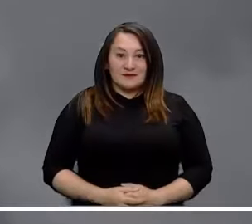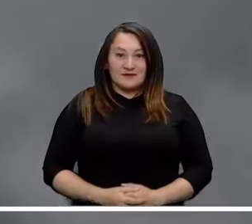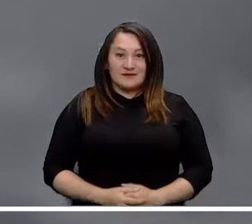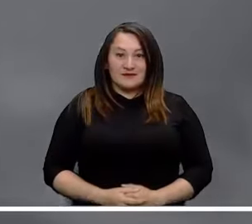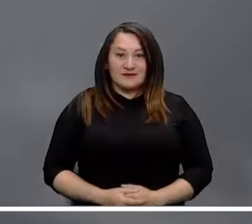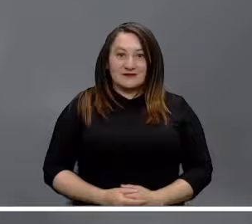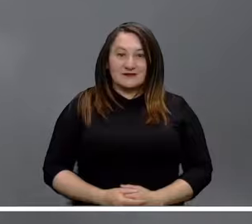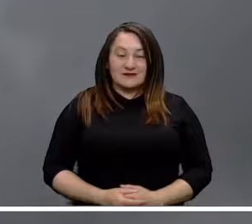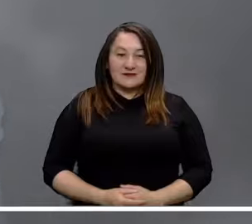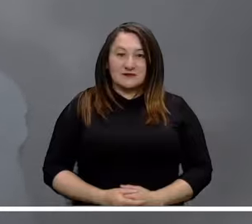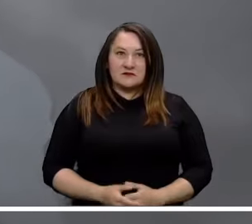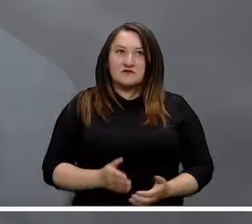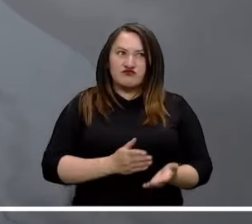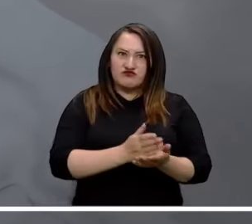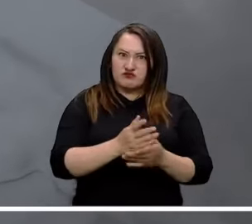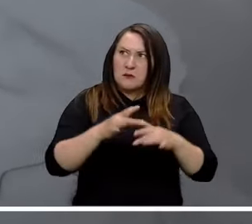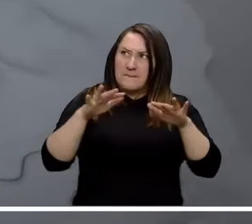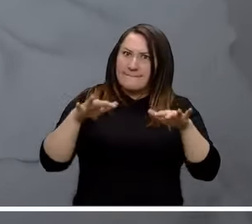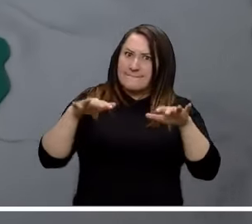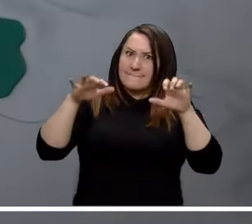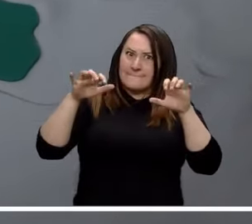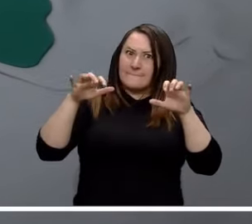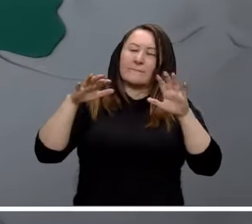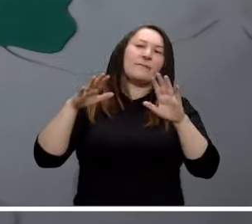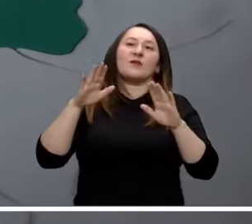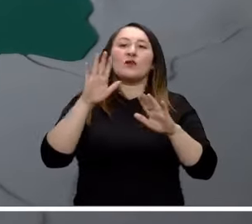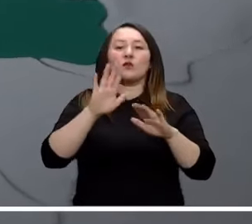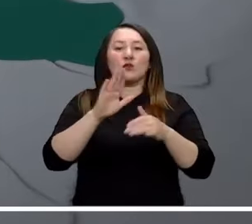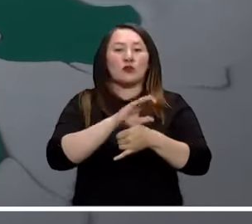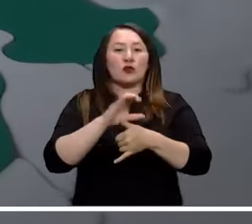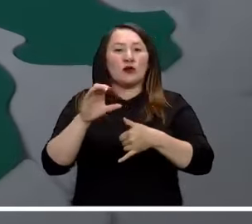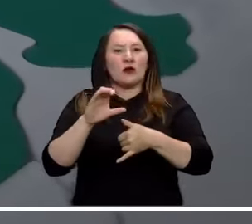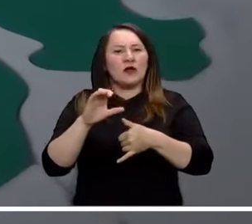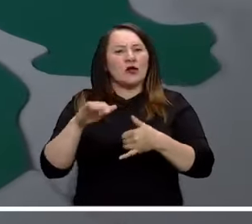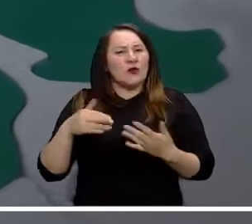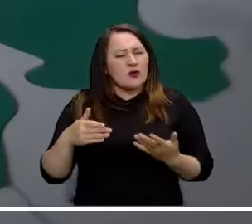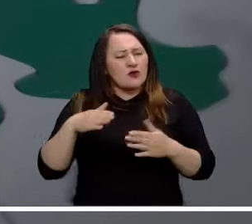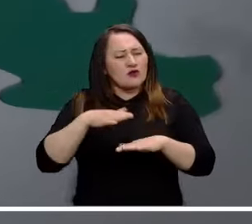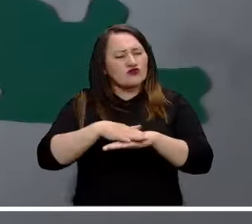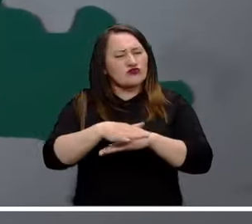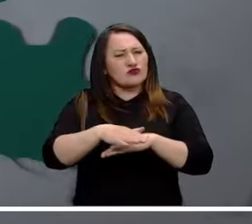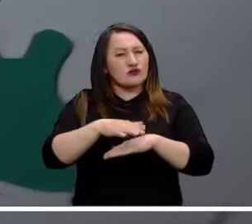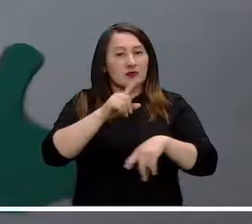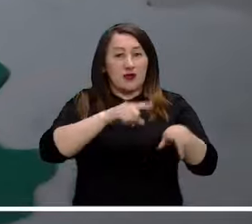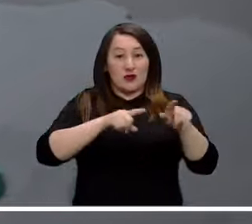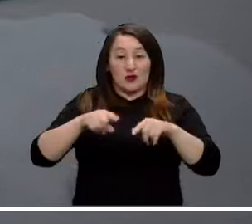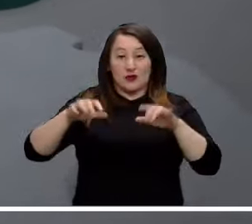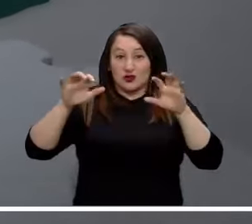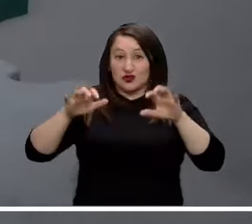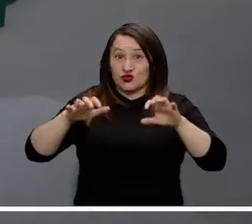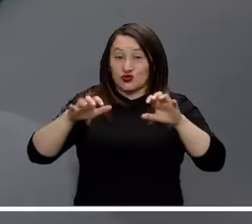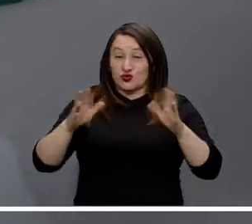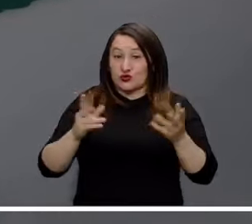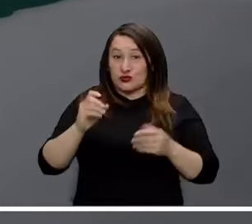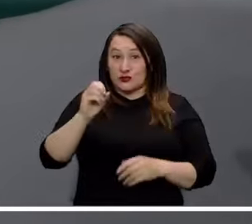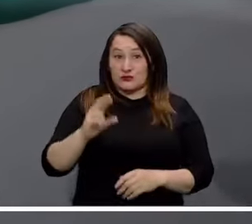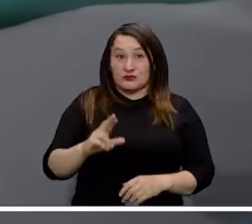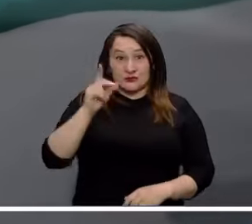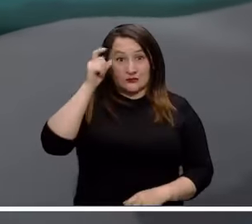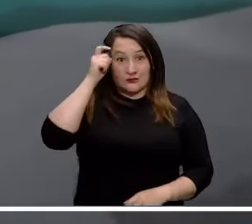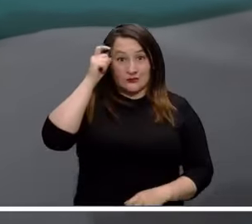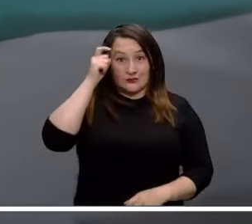Aunque persiste el predominio de tiempo seco en la región Caribe, no se descartan algunas lloviznas sobre el sur de Córdoba.